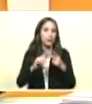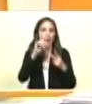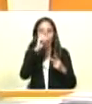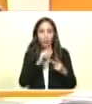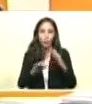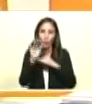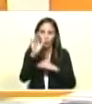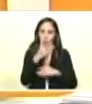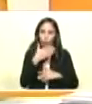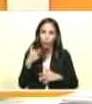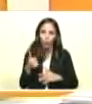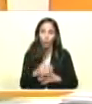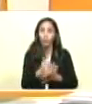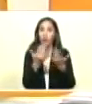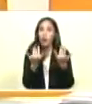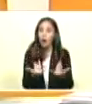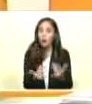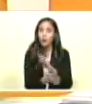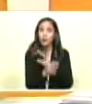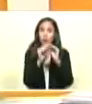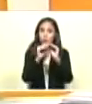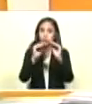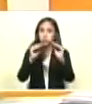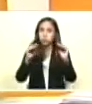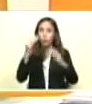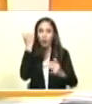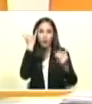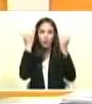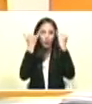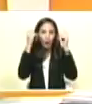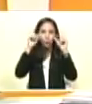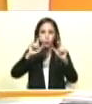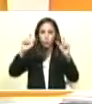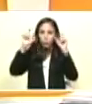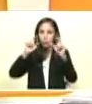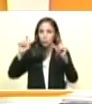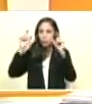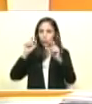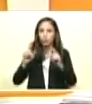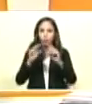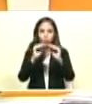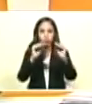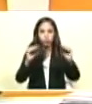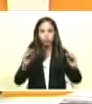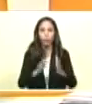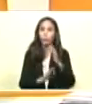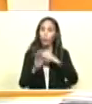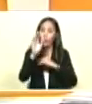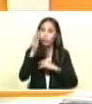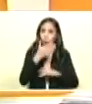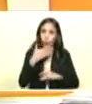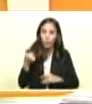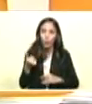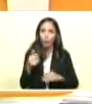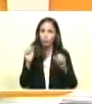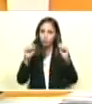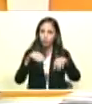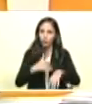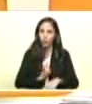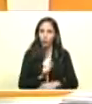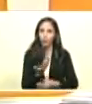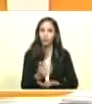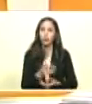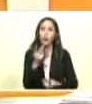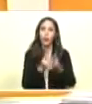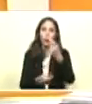venir. Estamos sembrando para recoger una hermosa cosecha, una nueva